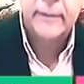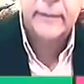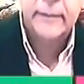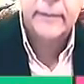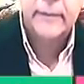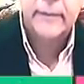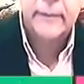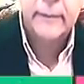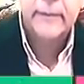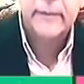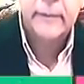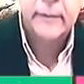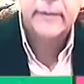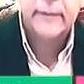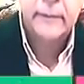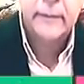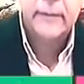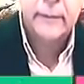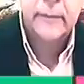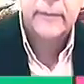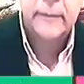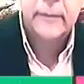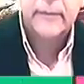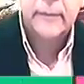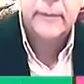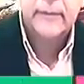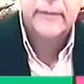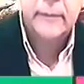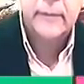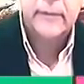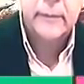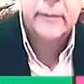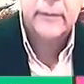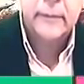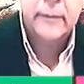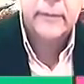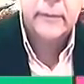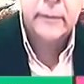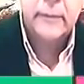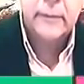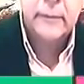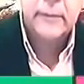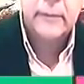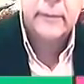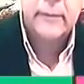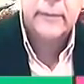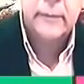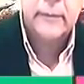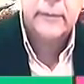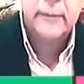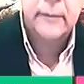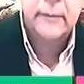que el tiempo de la pandemia ha afectado mucho económicamente a los productores nacionales, al comercio. ¿Cómo ha estado